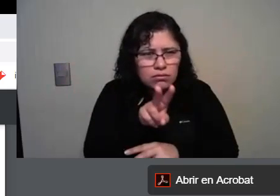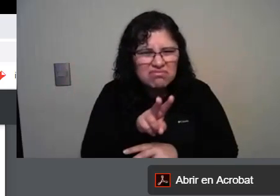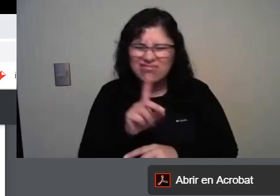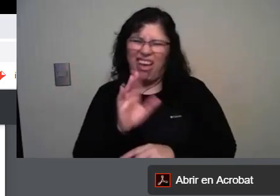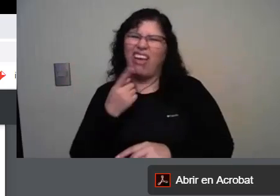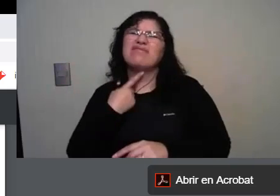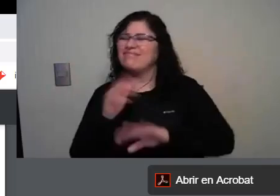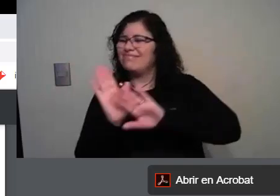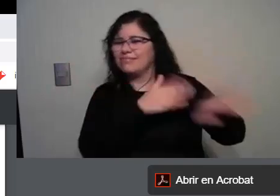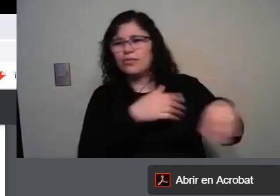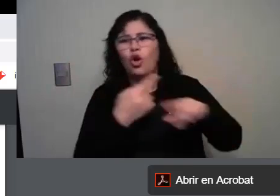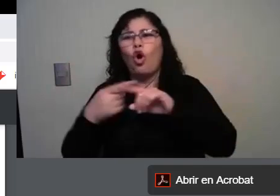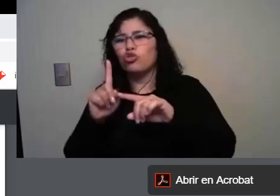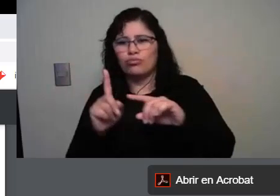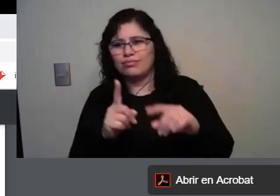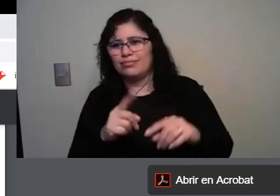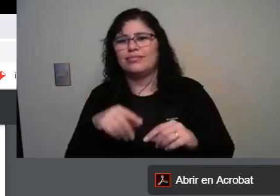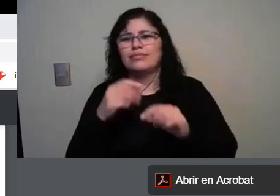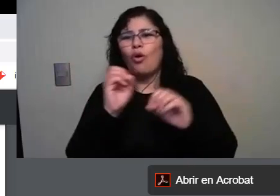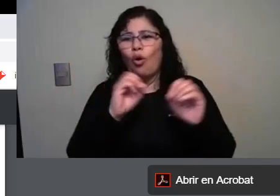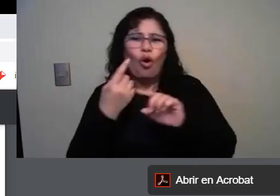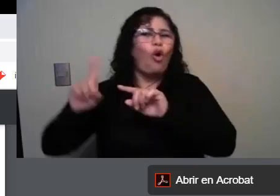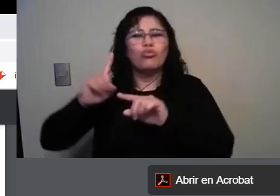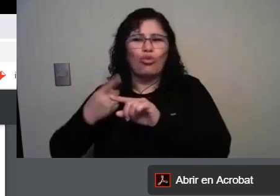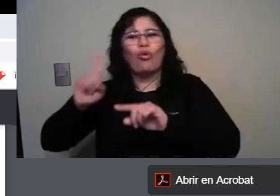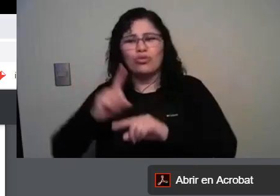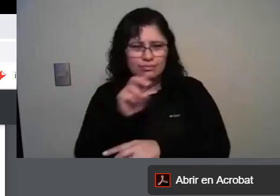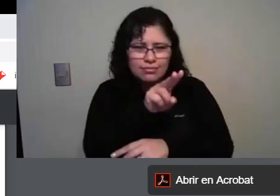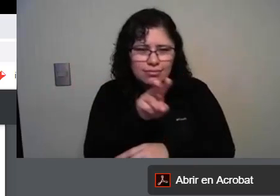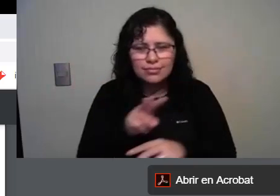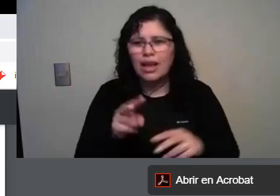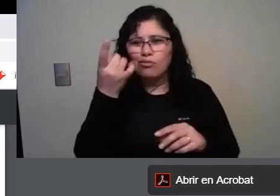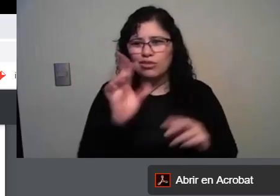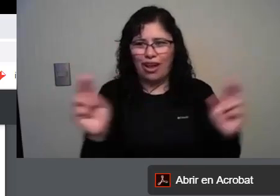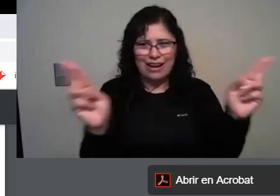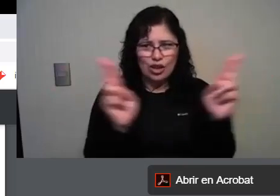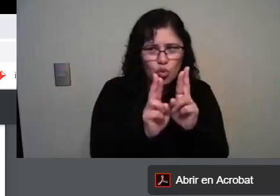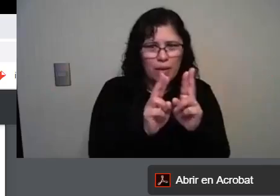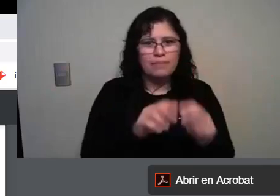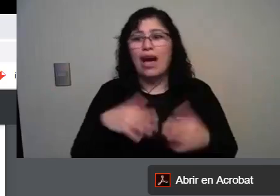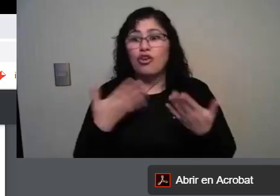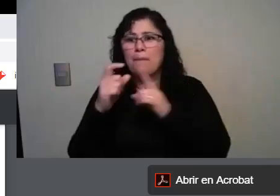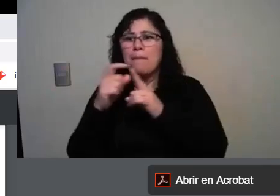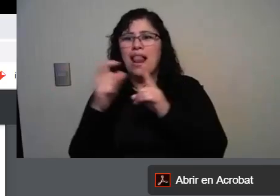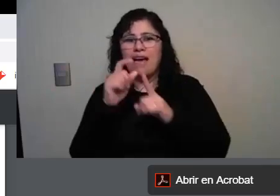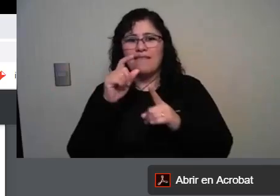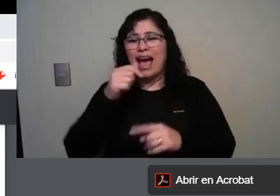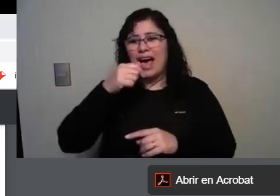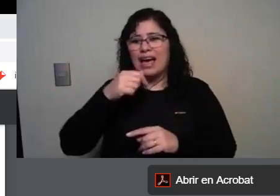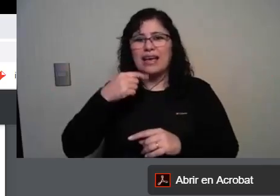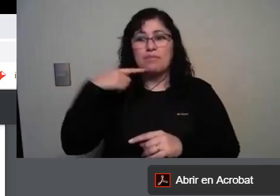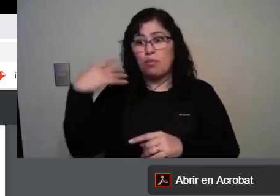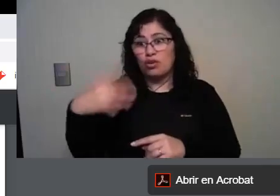sobre la misma patología, y lo que escriben acá, las palabras clave, que son las que yo pongo en los buscadores. Bueno, si me voy